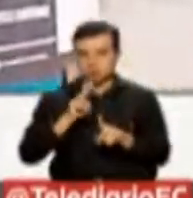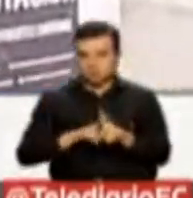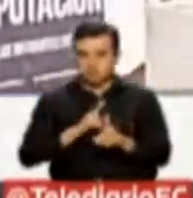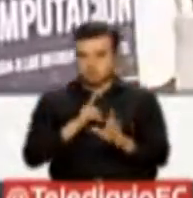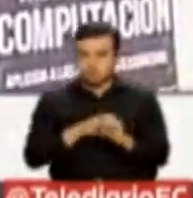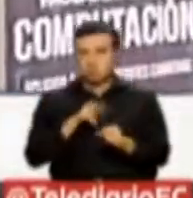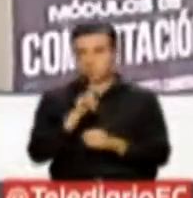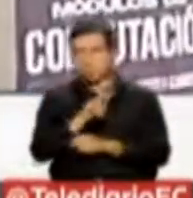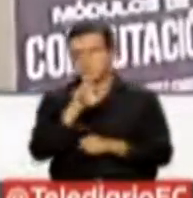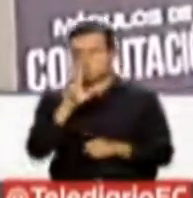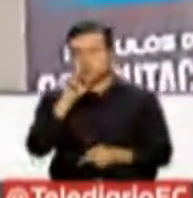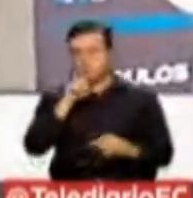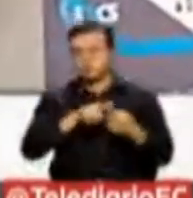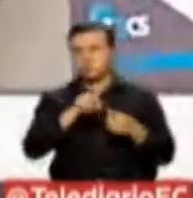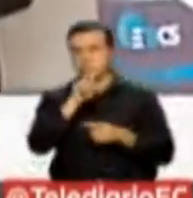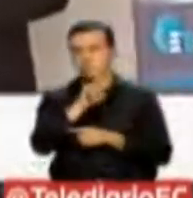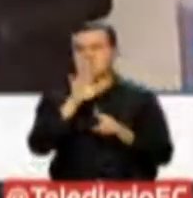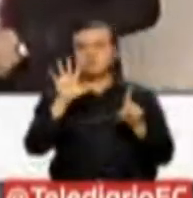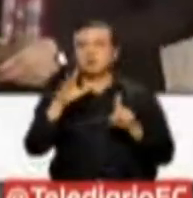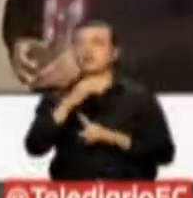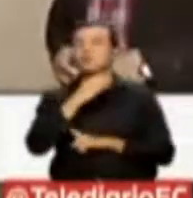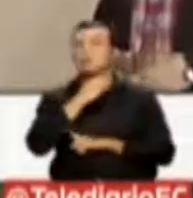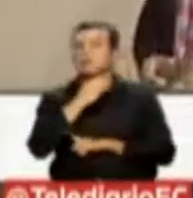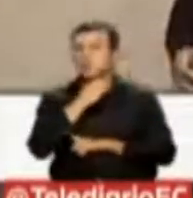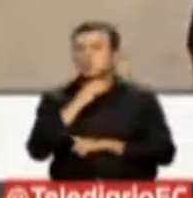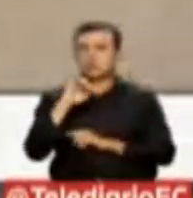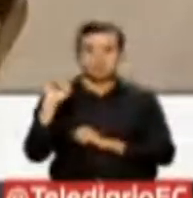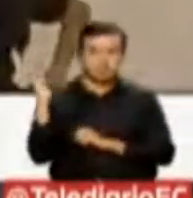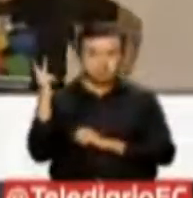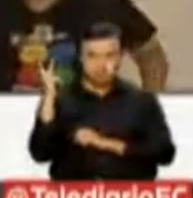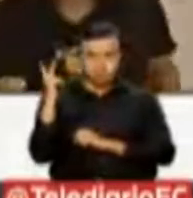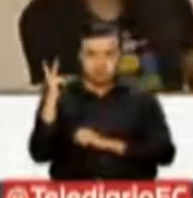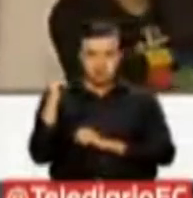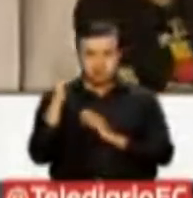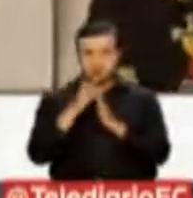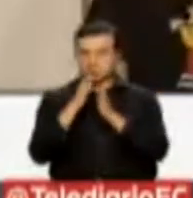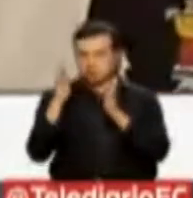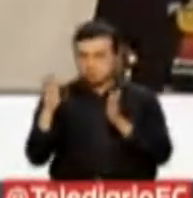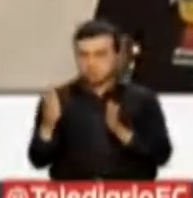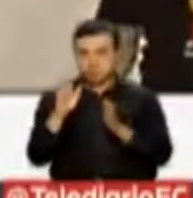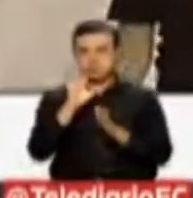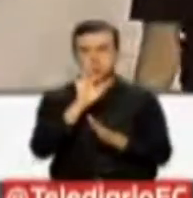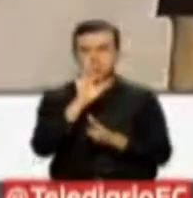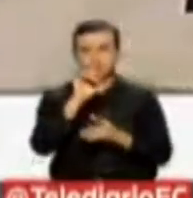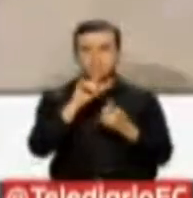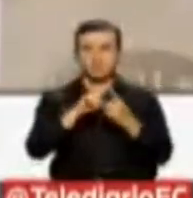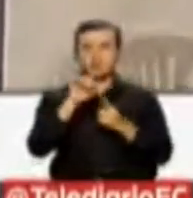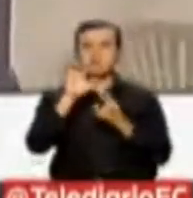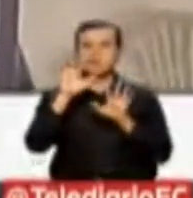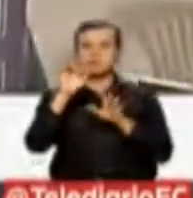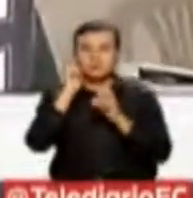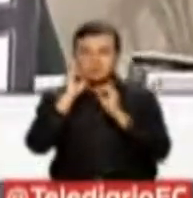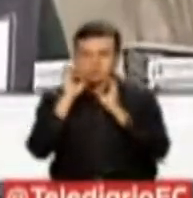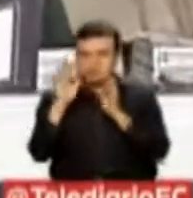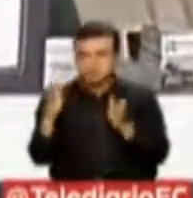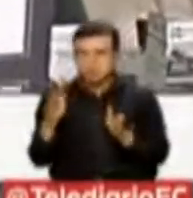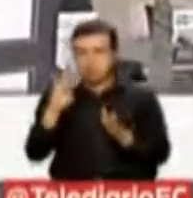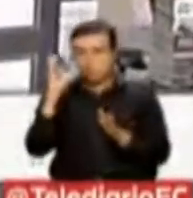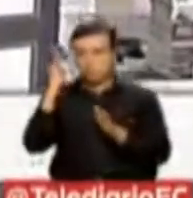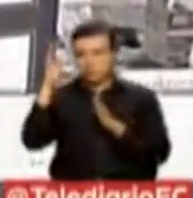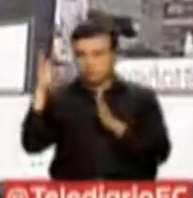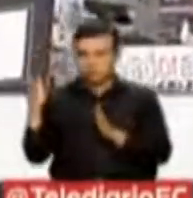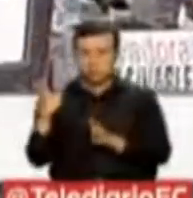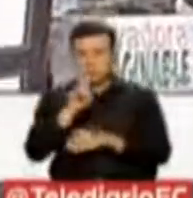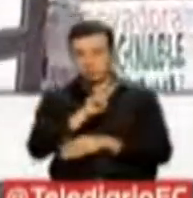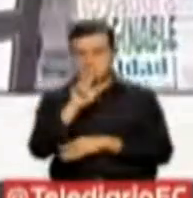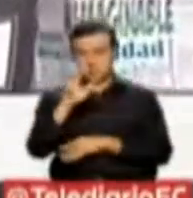del 23 al 26 de agosto, la tercera postulación del 9 al 10 de septiembre y la cuarta postulación